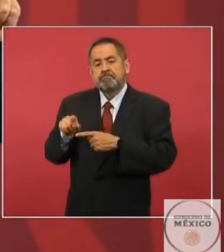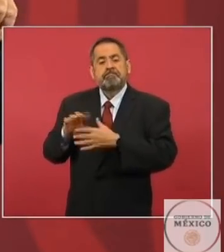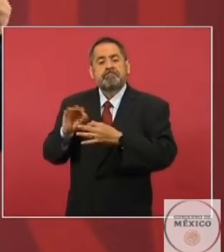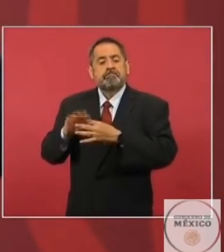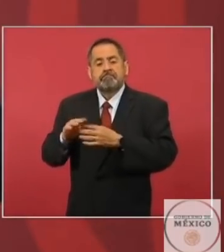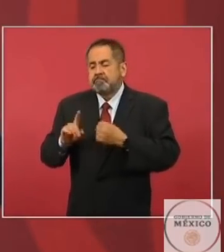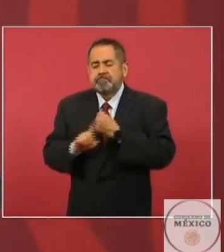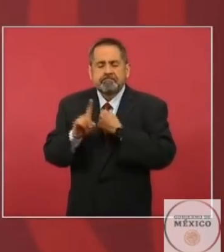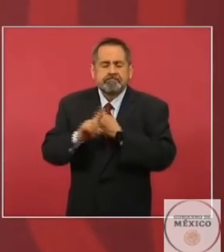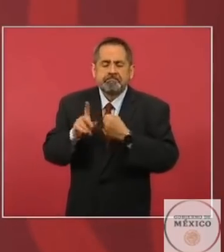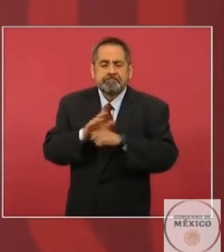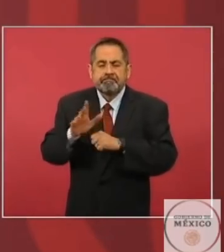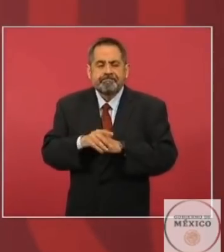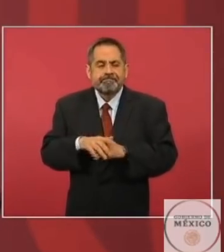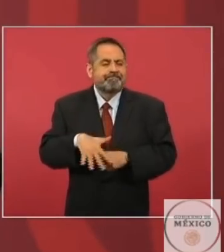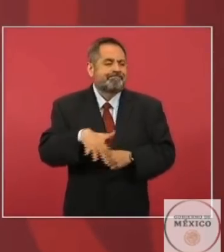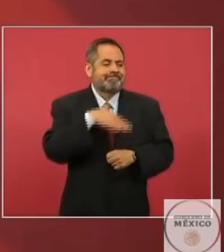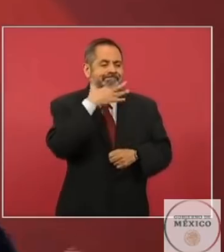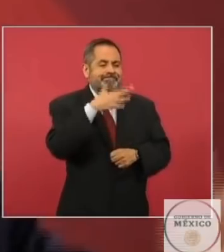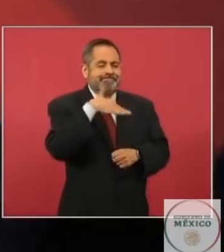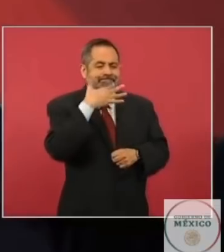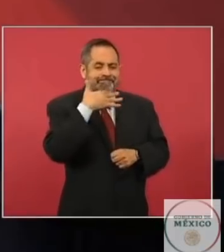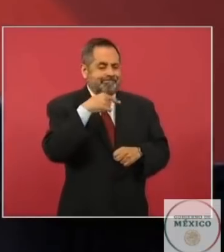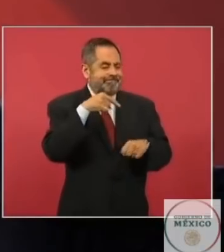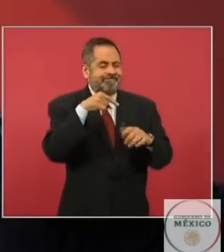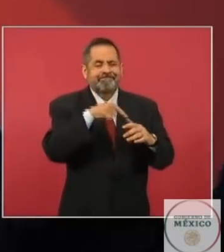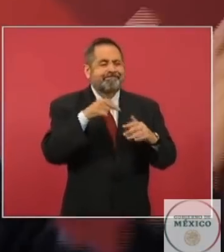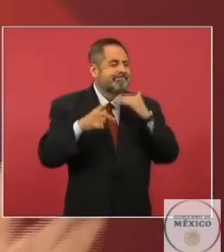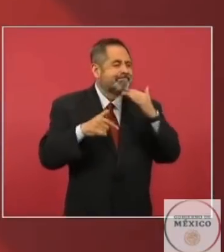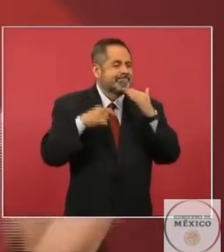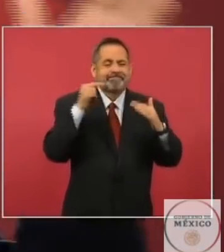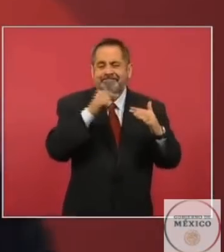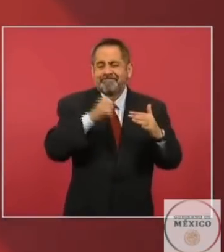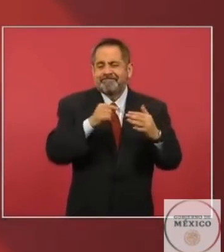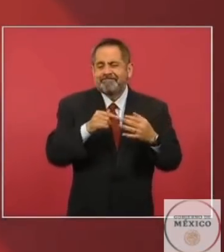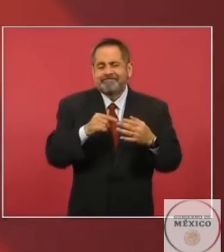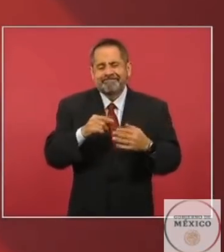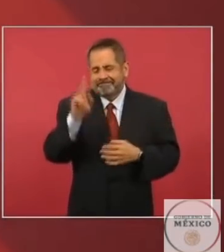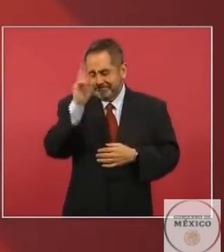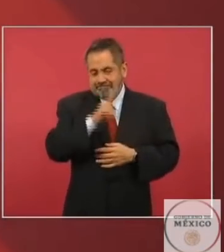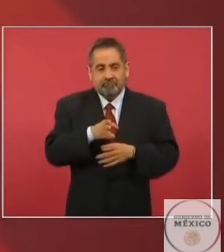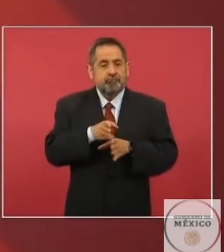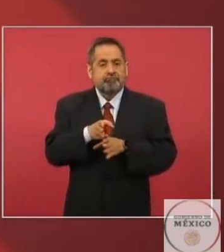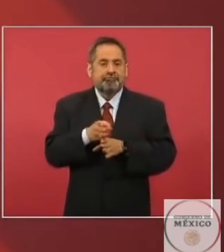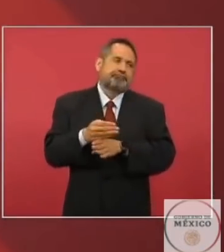hoy encabeza la cuarta transformación de la vida pública, junto con mexicanos, con diputados,